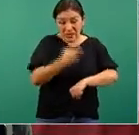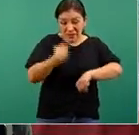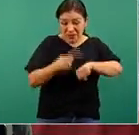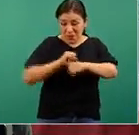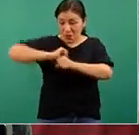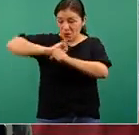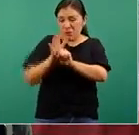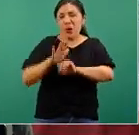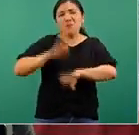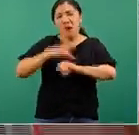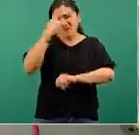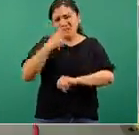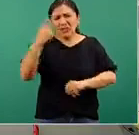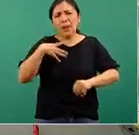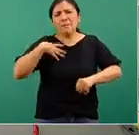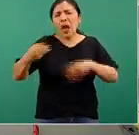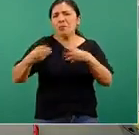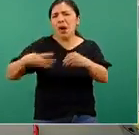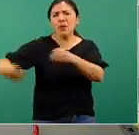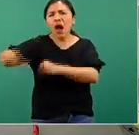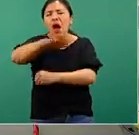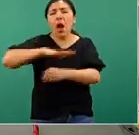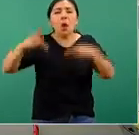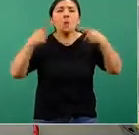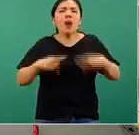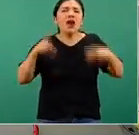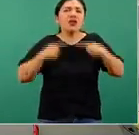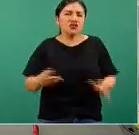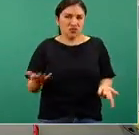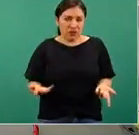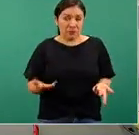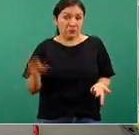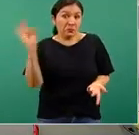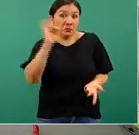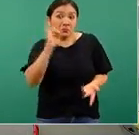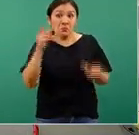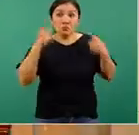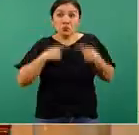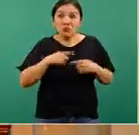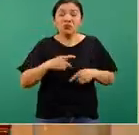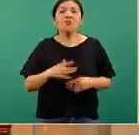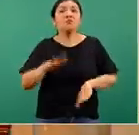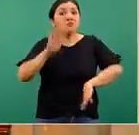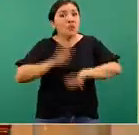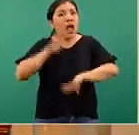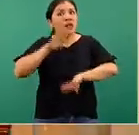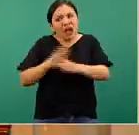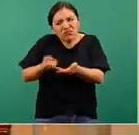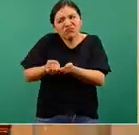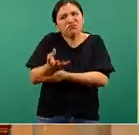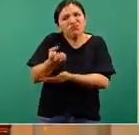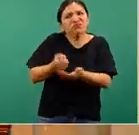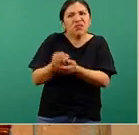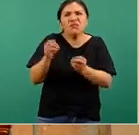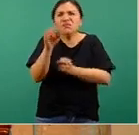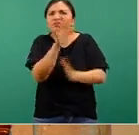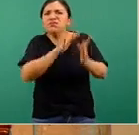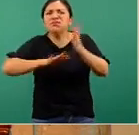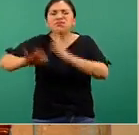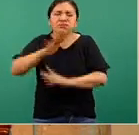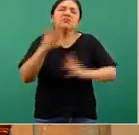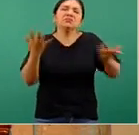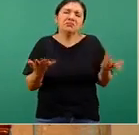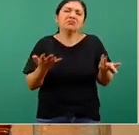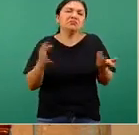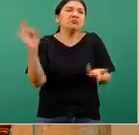persona. Entonces, si las personas incrementan la movilidad, pues obviamente una persona